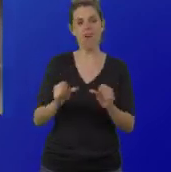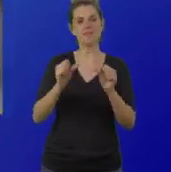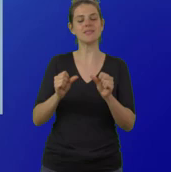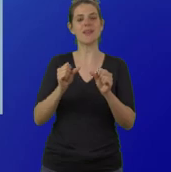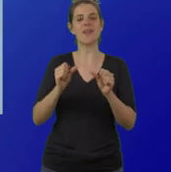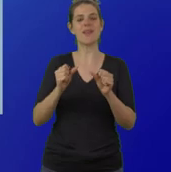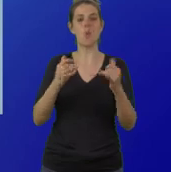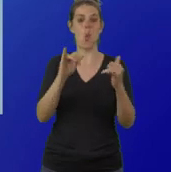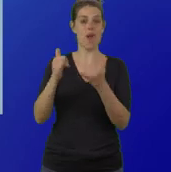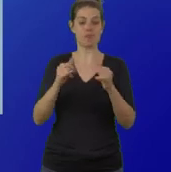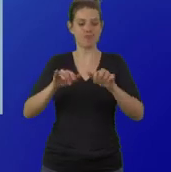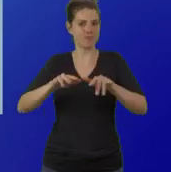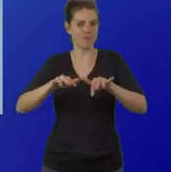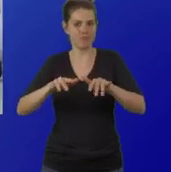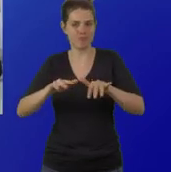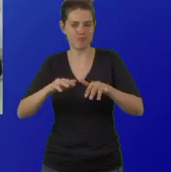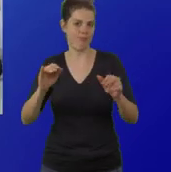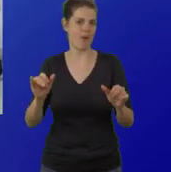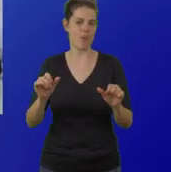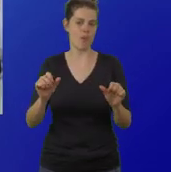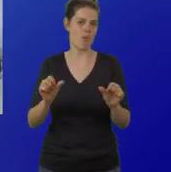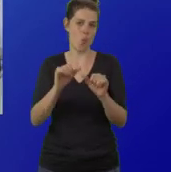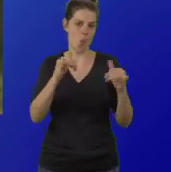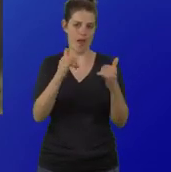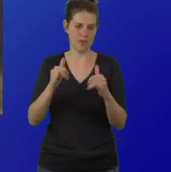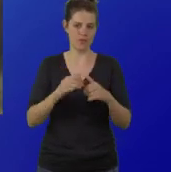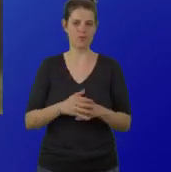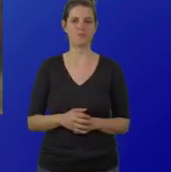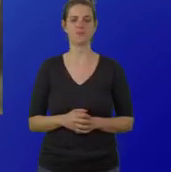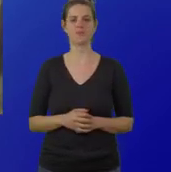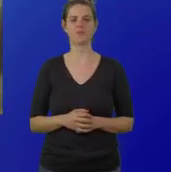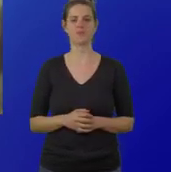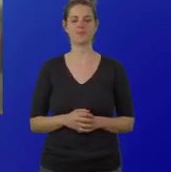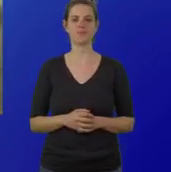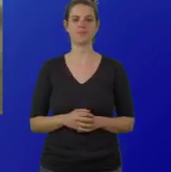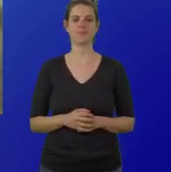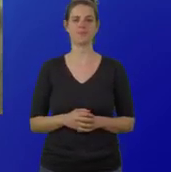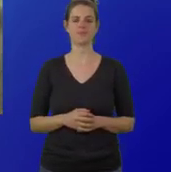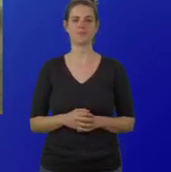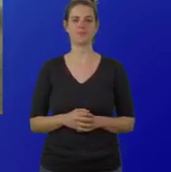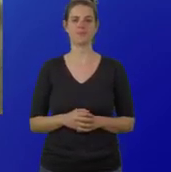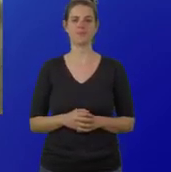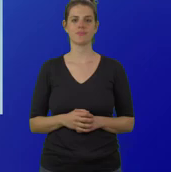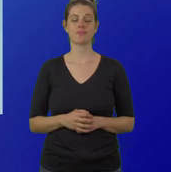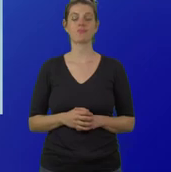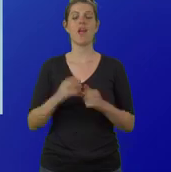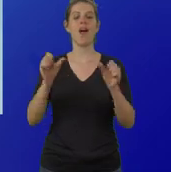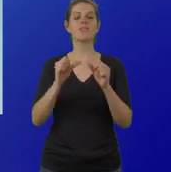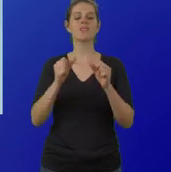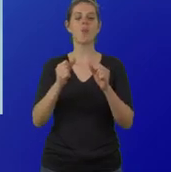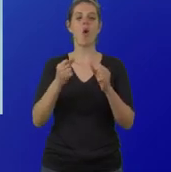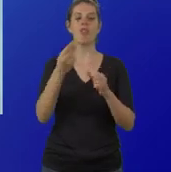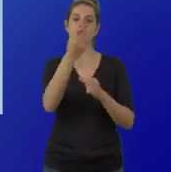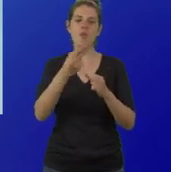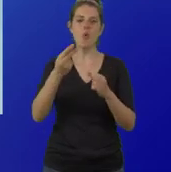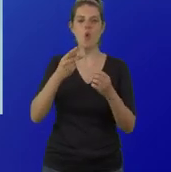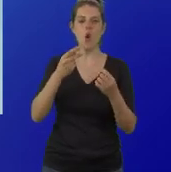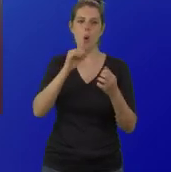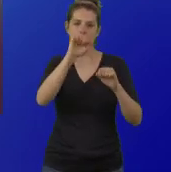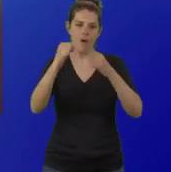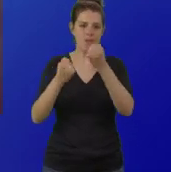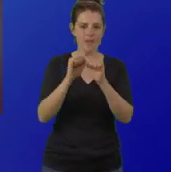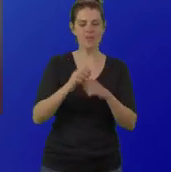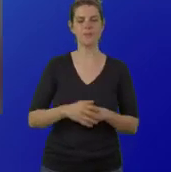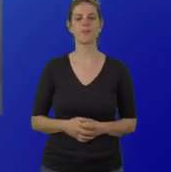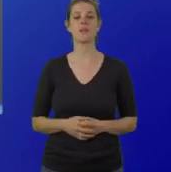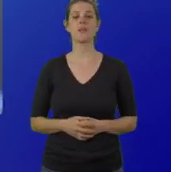hicimos juegos interactivos. Creamos esas distintas animaciones. Me lleva